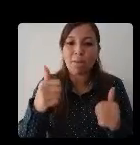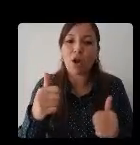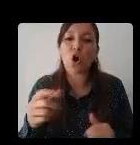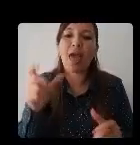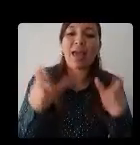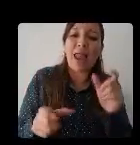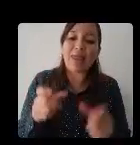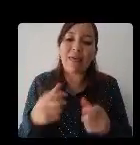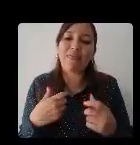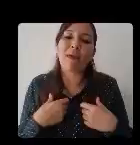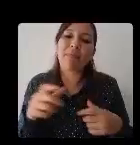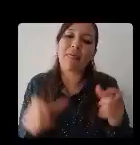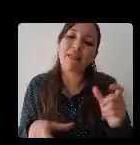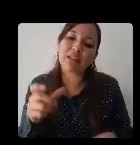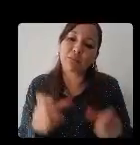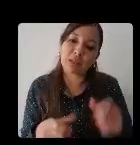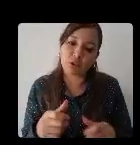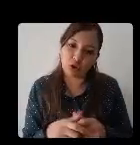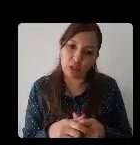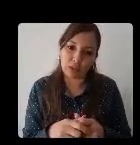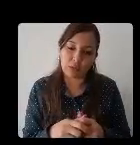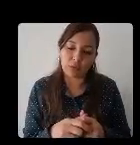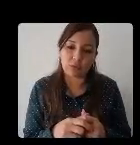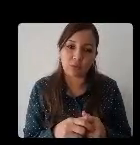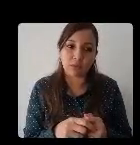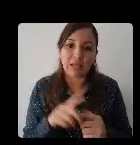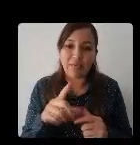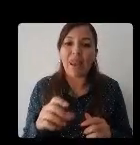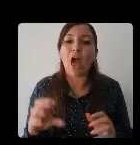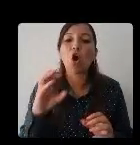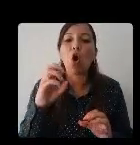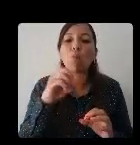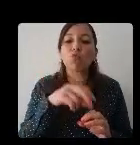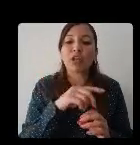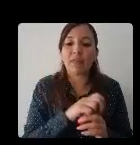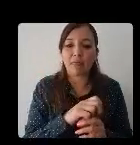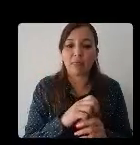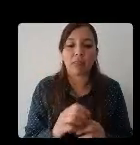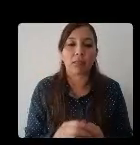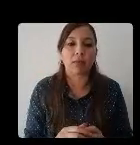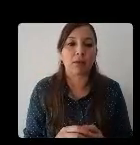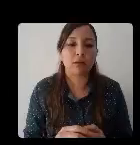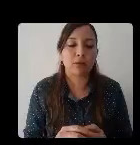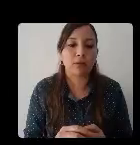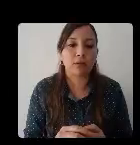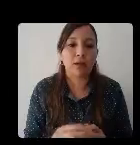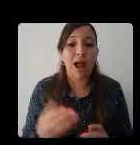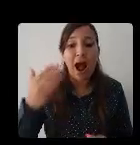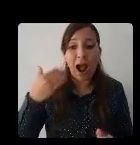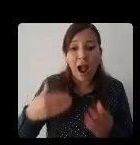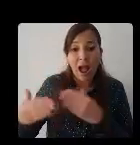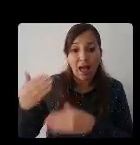comunidad, ¿no? Si bien es cierto que yo anteriormente también tenía muchas ganas de poder estudiar, pero por falta de